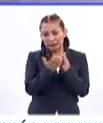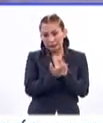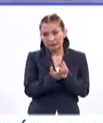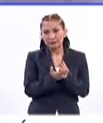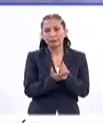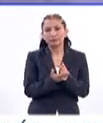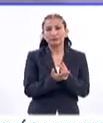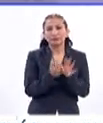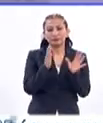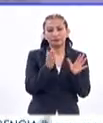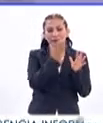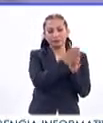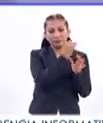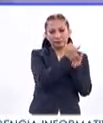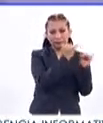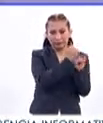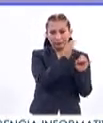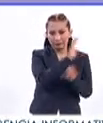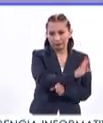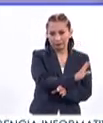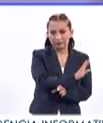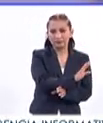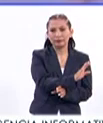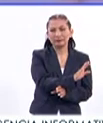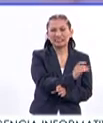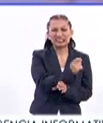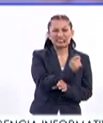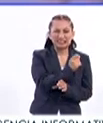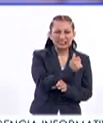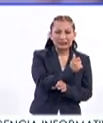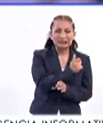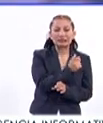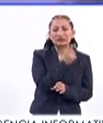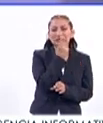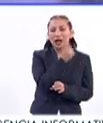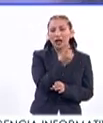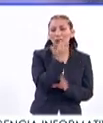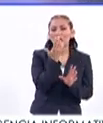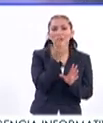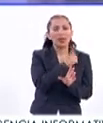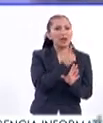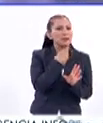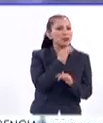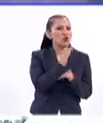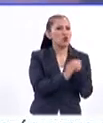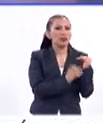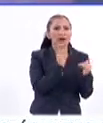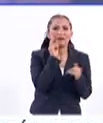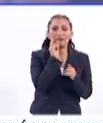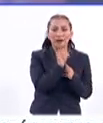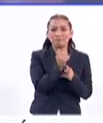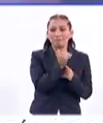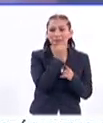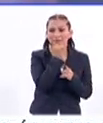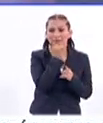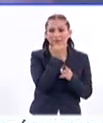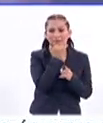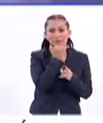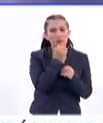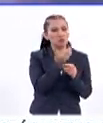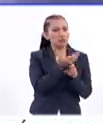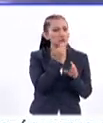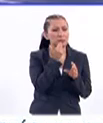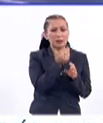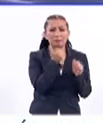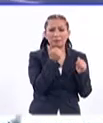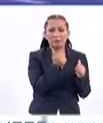más bien la sección internacional, casi diría que es una imperdible toda. Sí. Perdón, pero está muy,